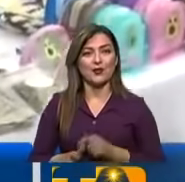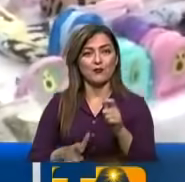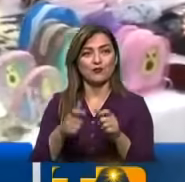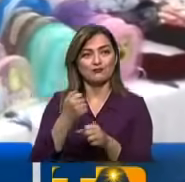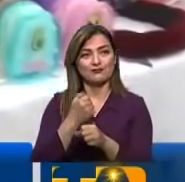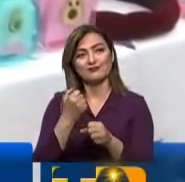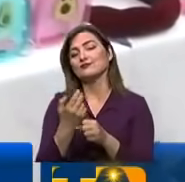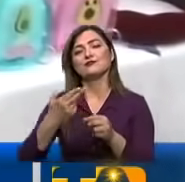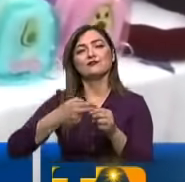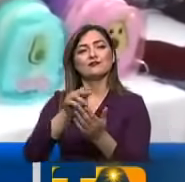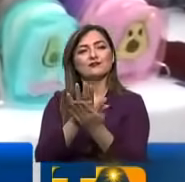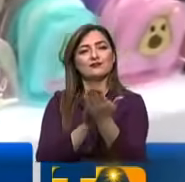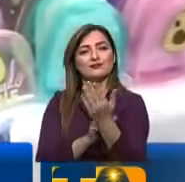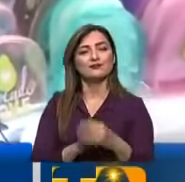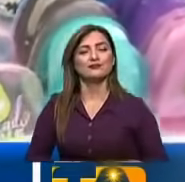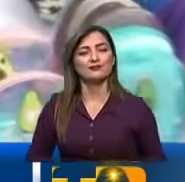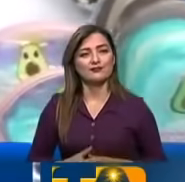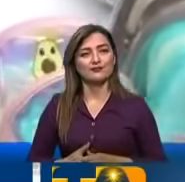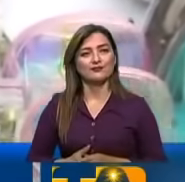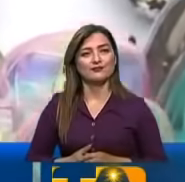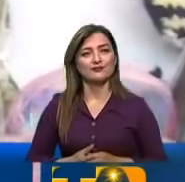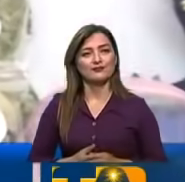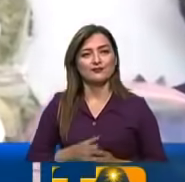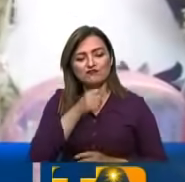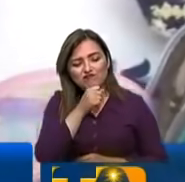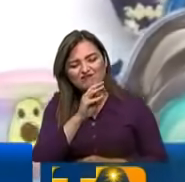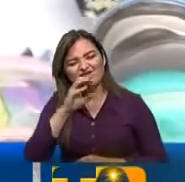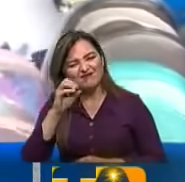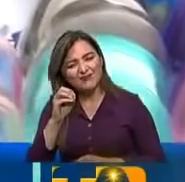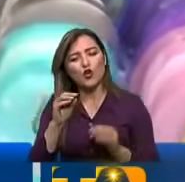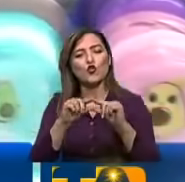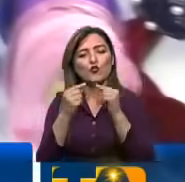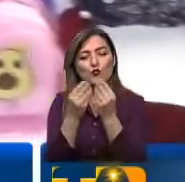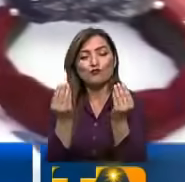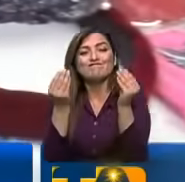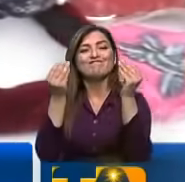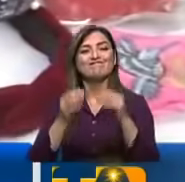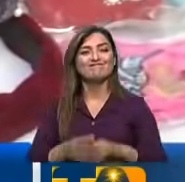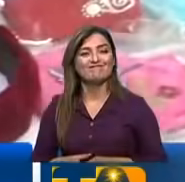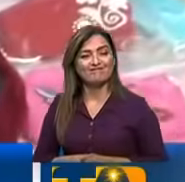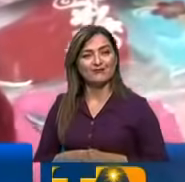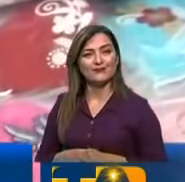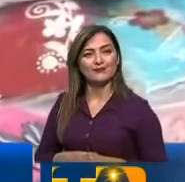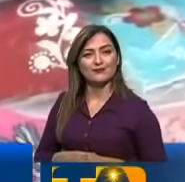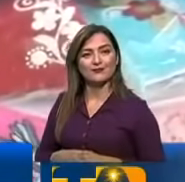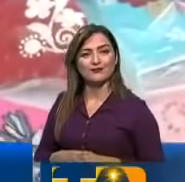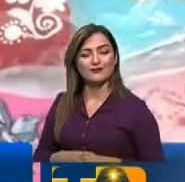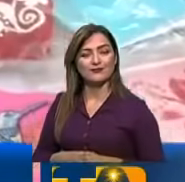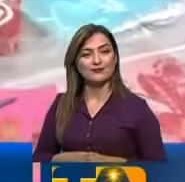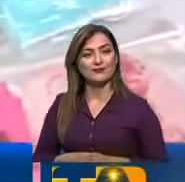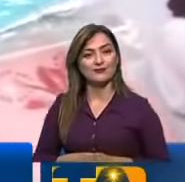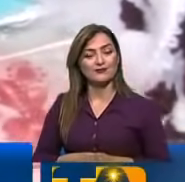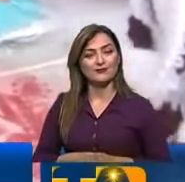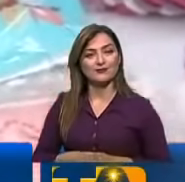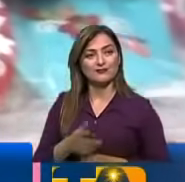personas que son parte de estos proyectos, ¿no? 60 y piquito, también el grupo de los jóvenes. Mire, efectivamente, ahora mismo la cámara